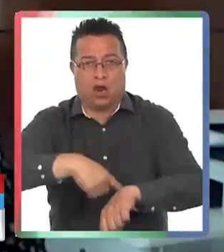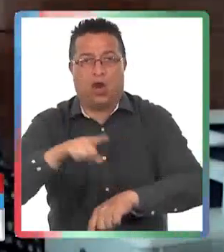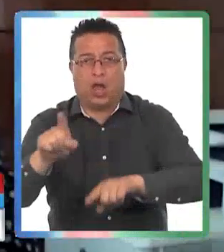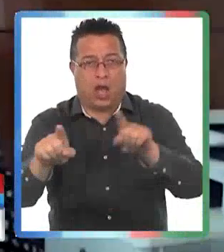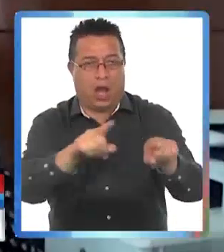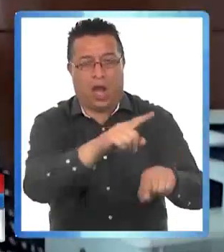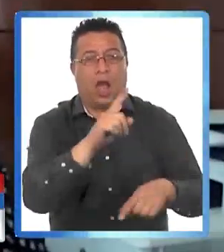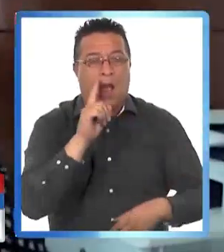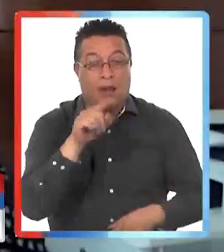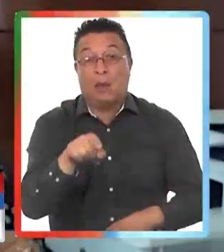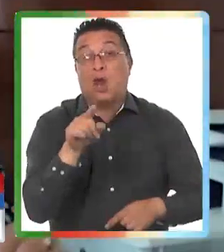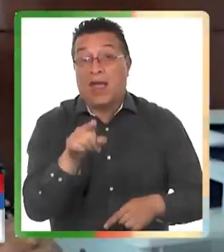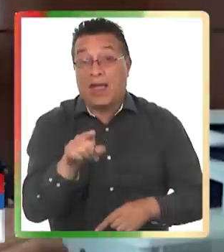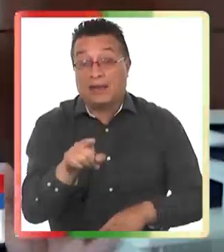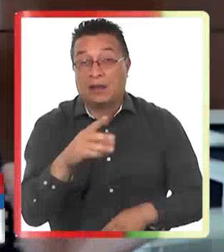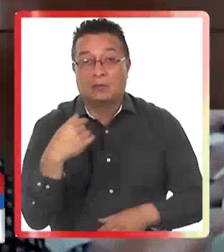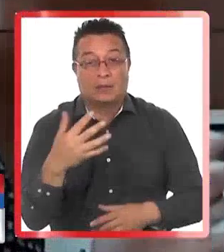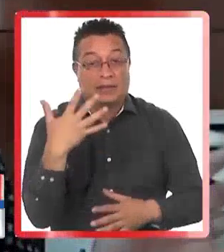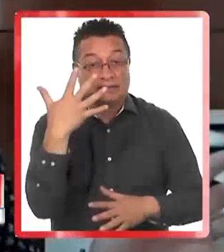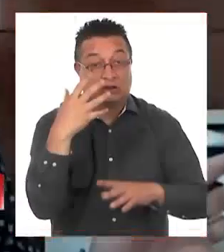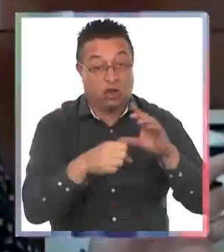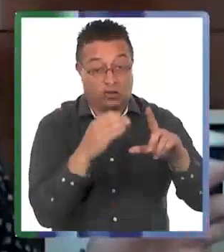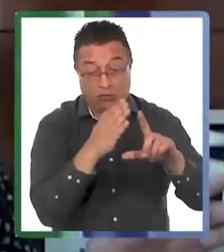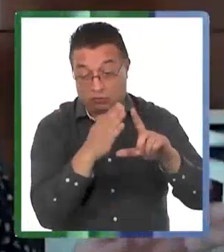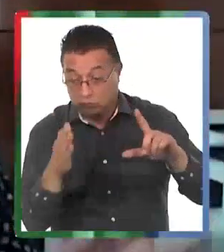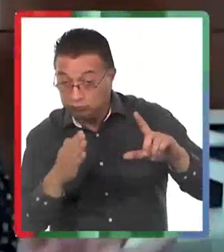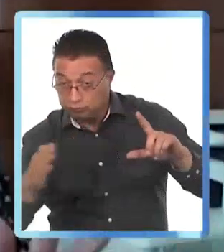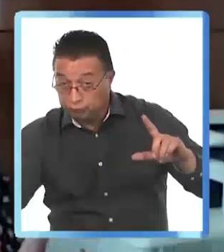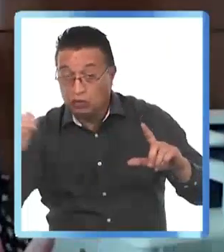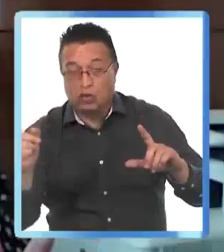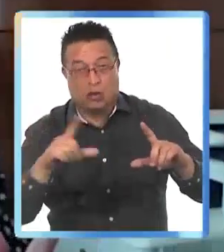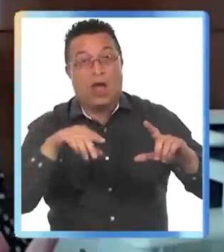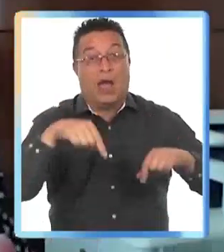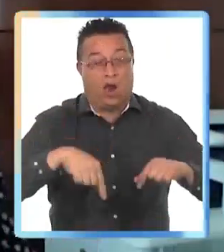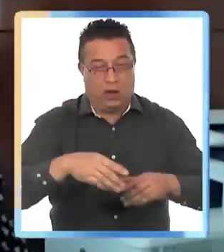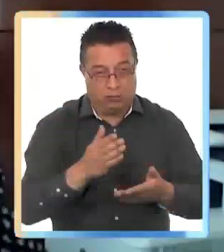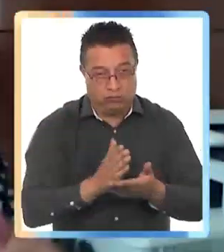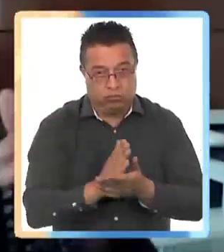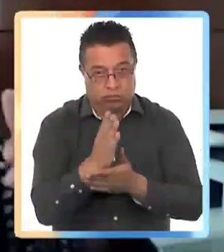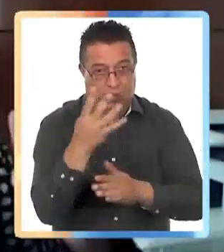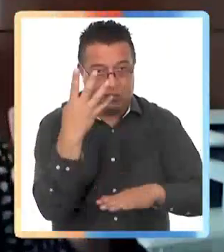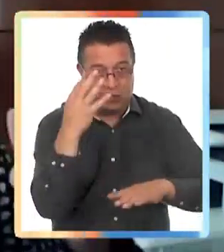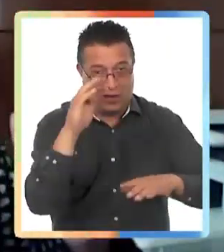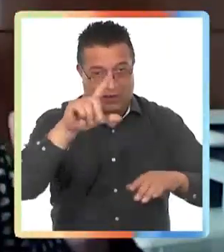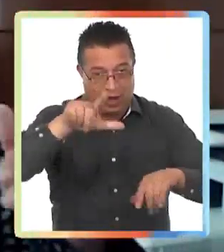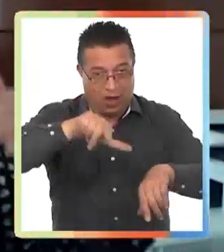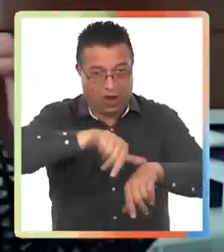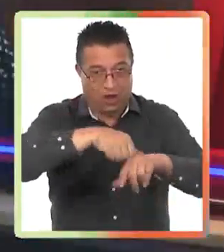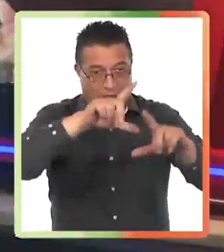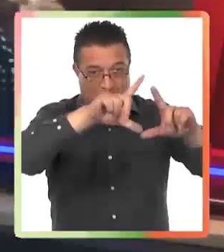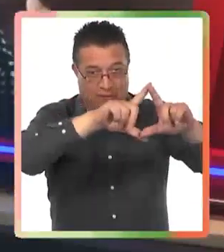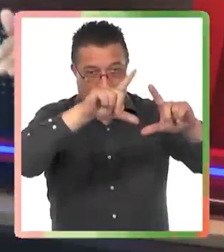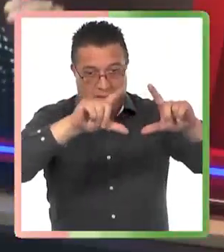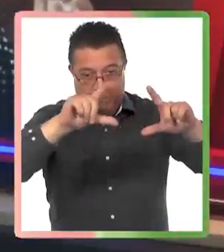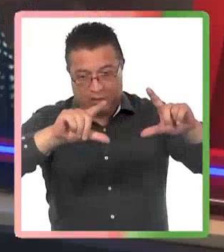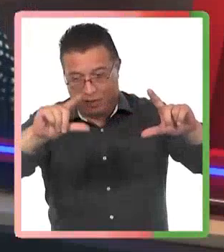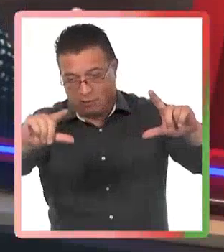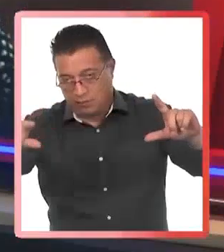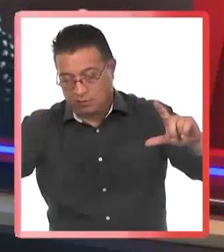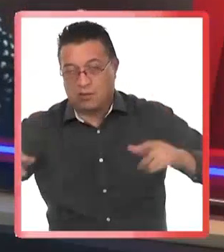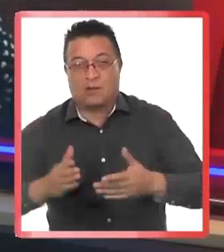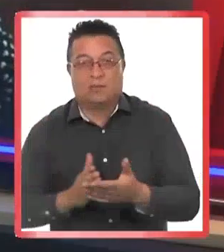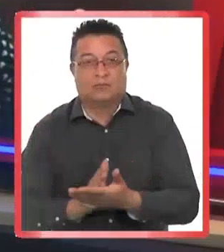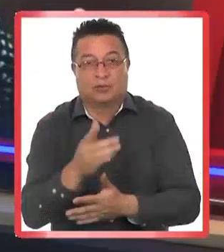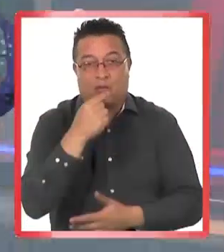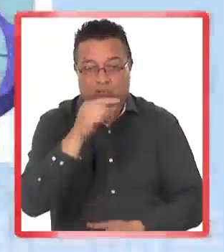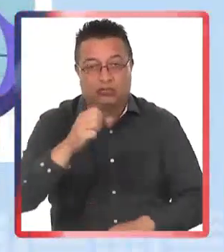menos. Ahora, esto no es desde los 5 años que parten las 40 horas parten ahora, valga la redundancia, parten pronto,